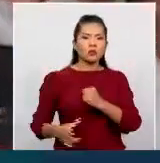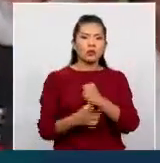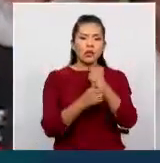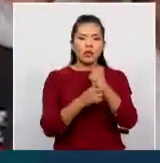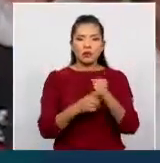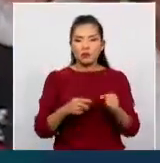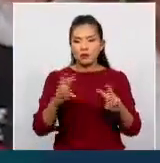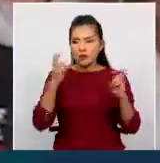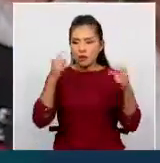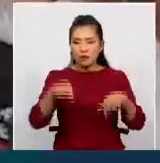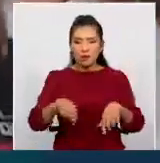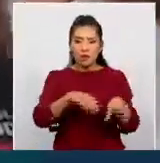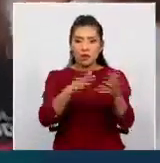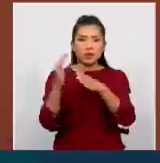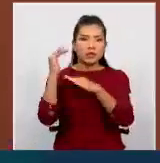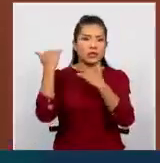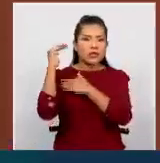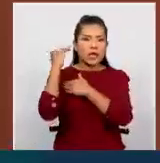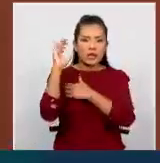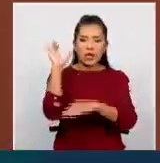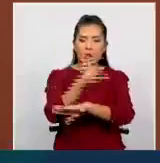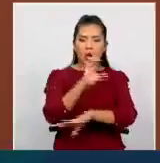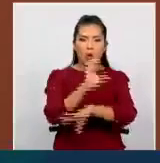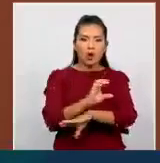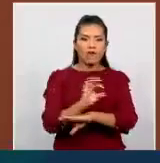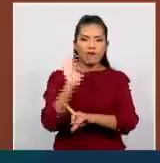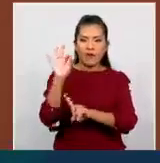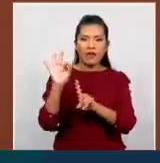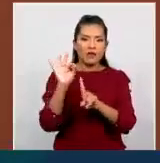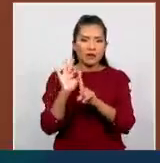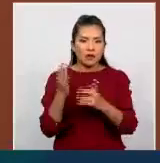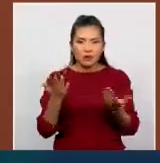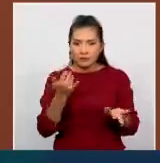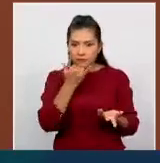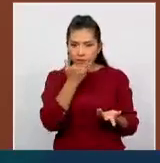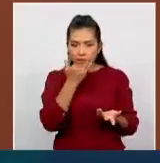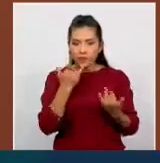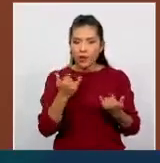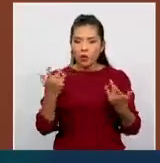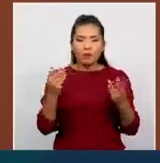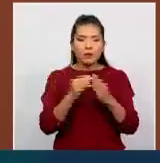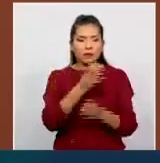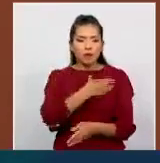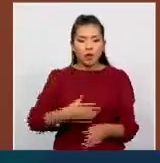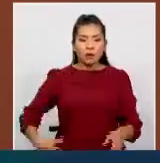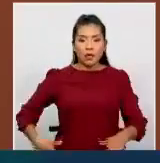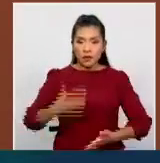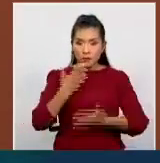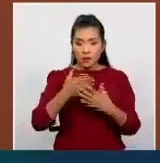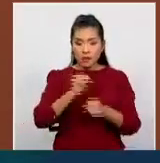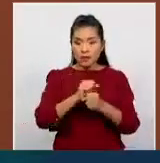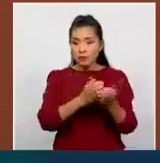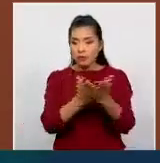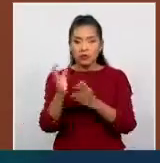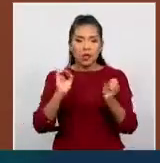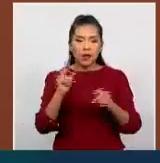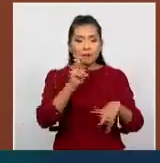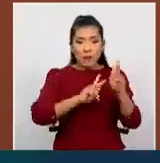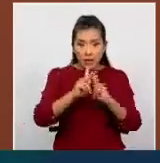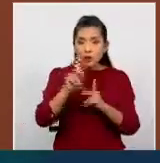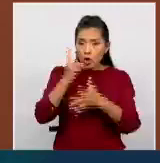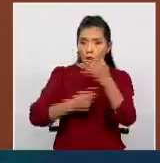una Santa Cruz federalista. Como se ha visto, pues él es el operador político, no está gobernando el señor gobernador, porque la gente yo creo que lo ha apoyado a él, pero él no